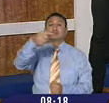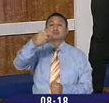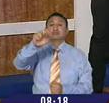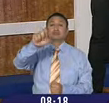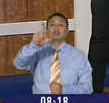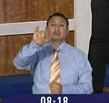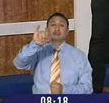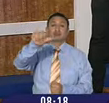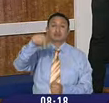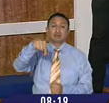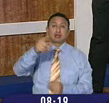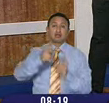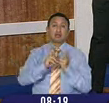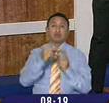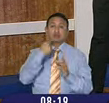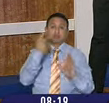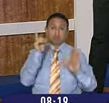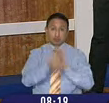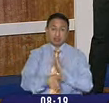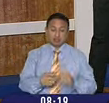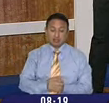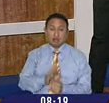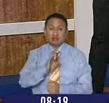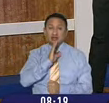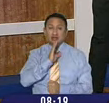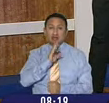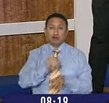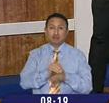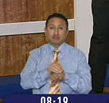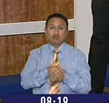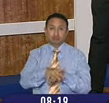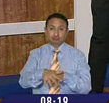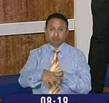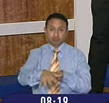sur de Quito, los vecinos denuncian que una fuga de agua